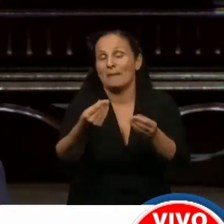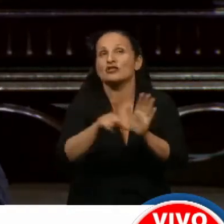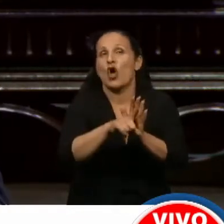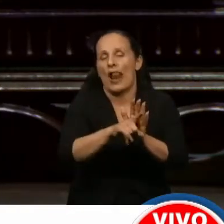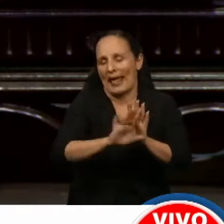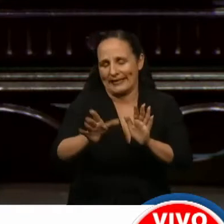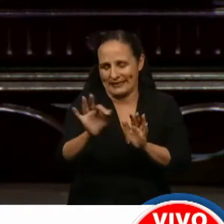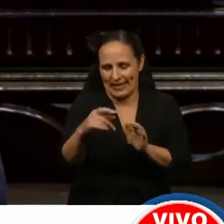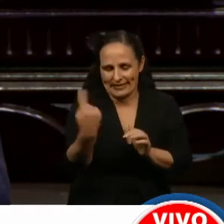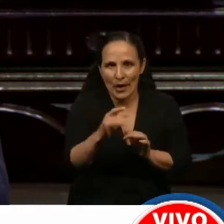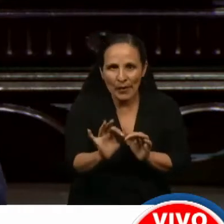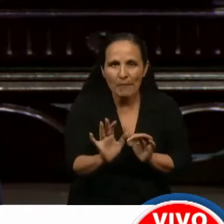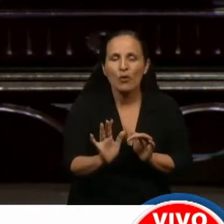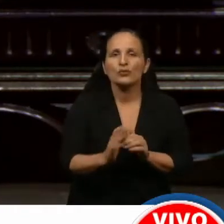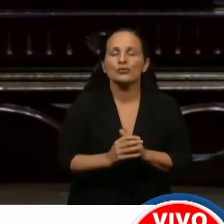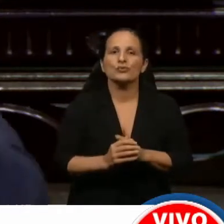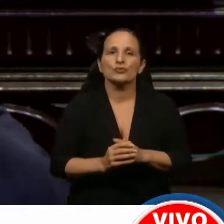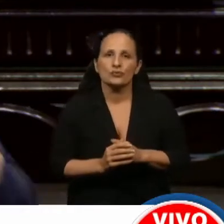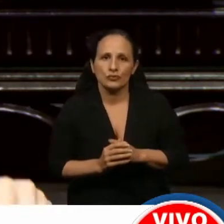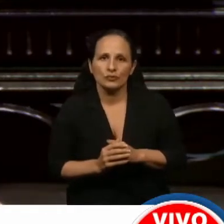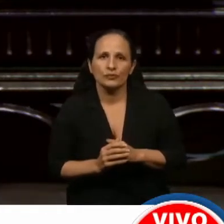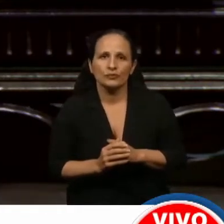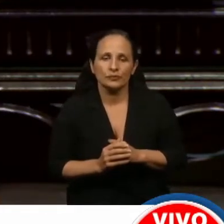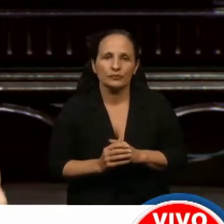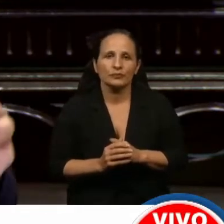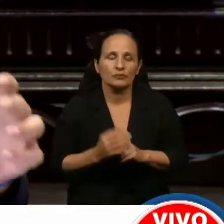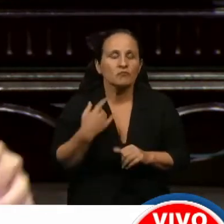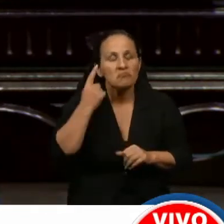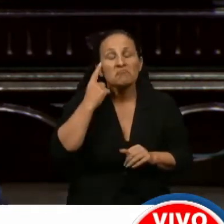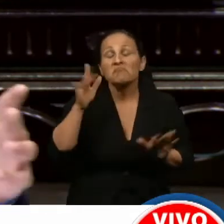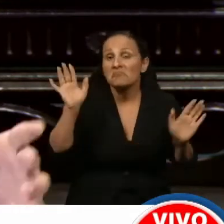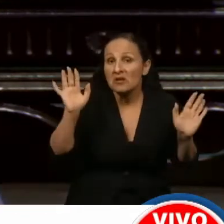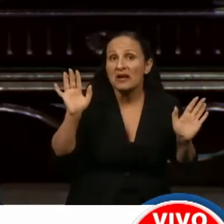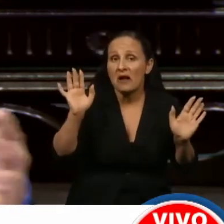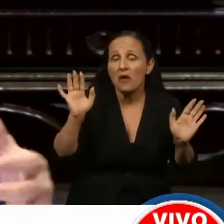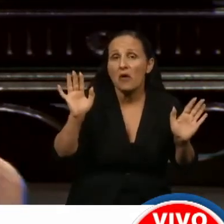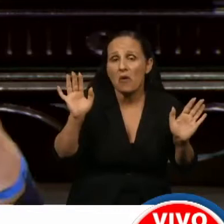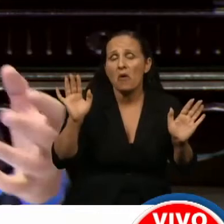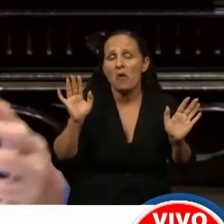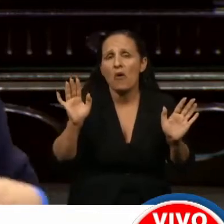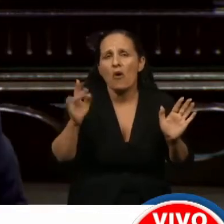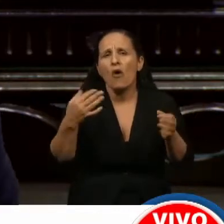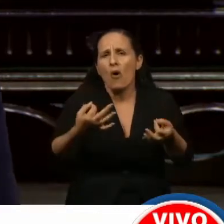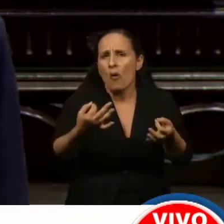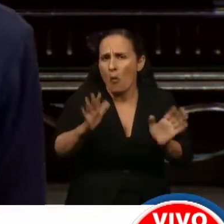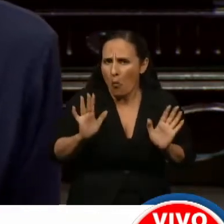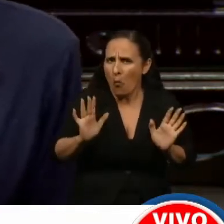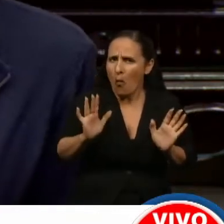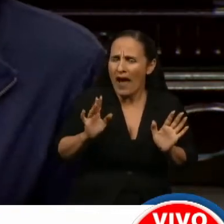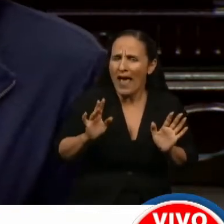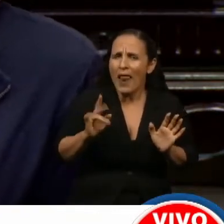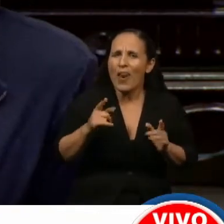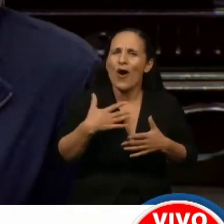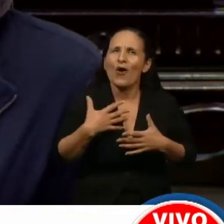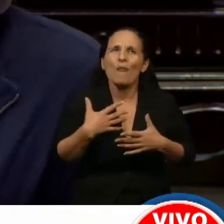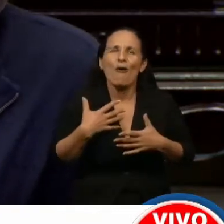ley. Creo que es bueno, más allá de las sinuosidades, tratar de expresar suertes